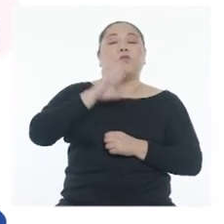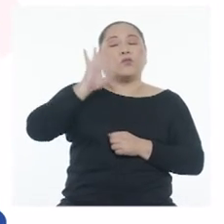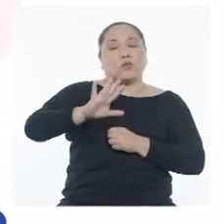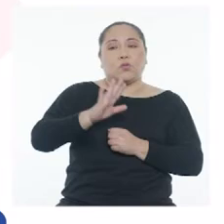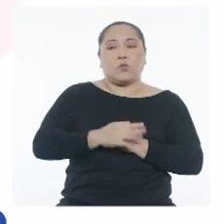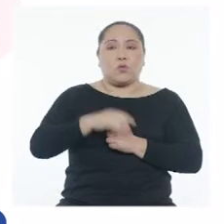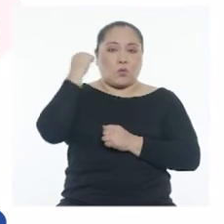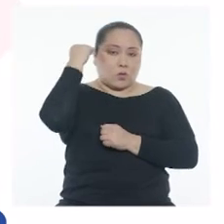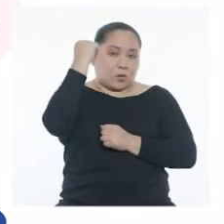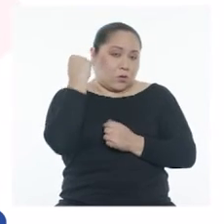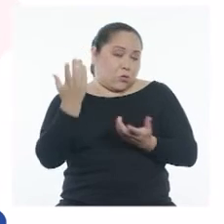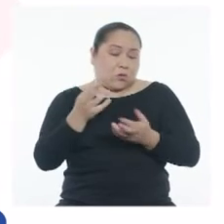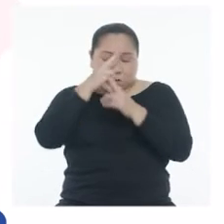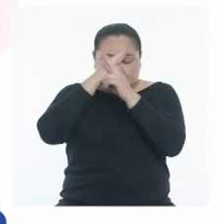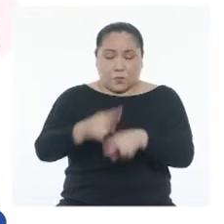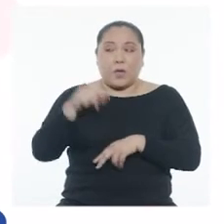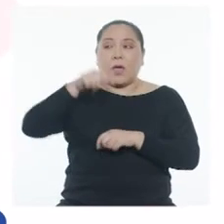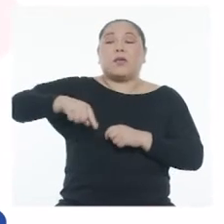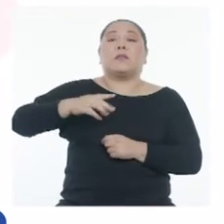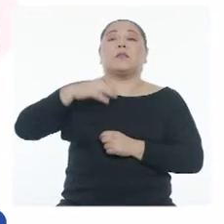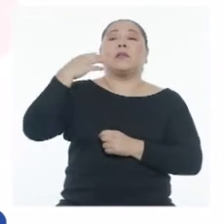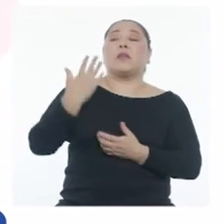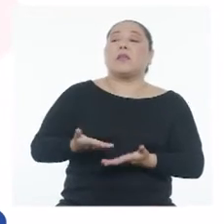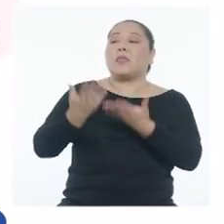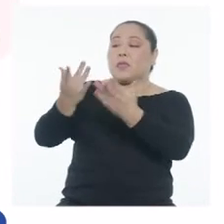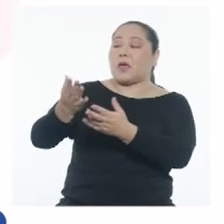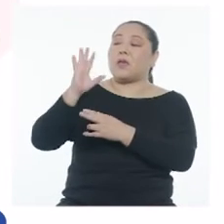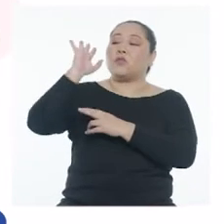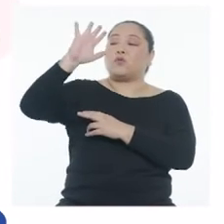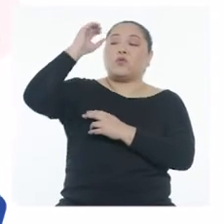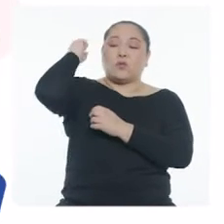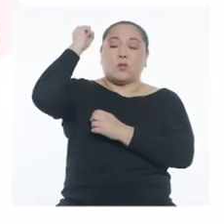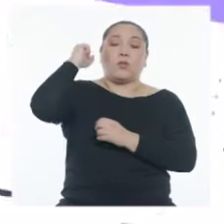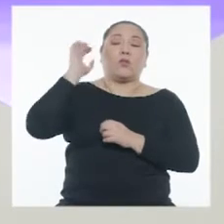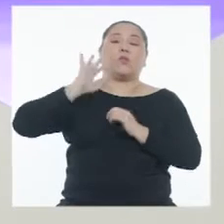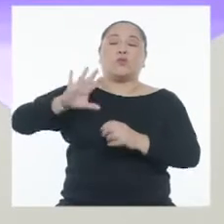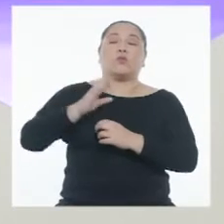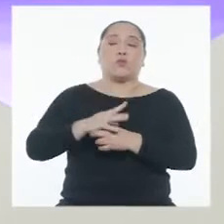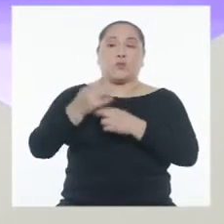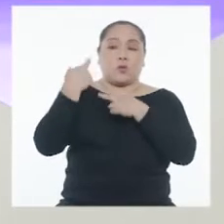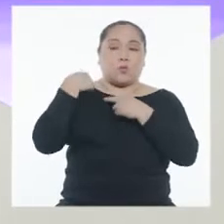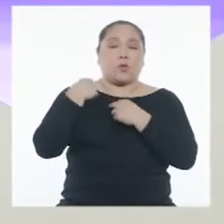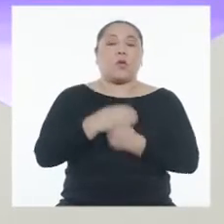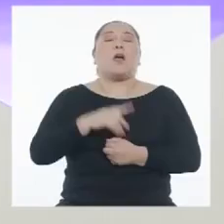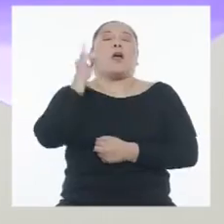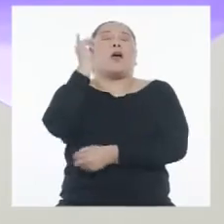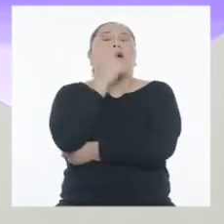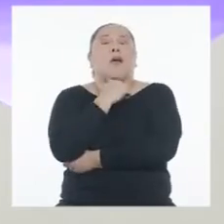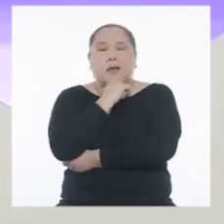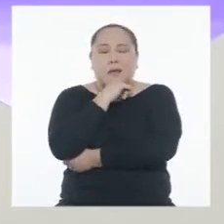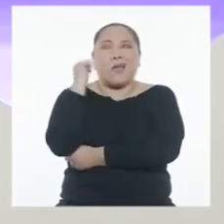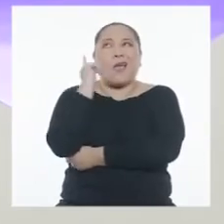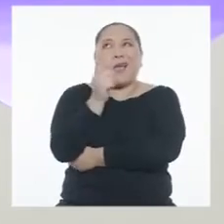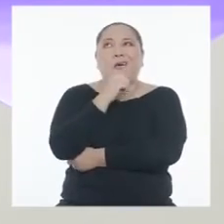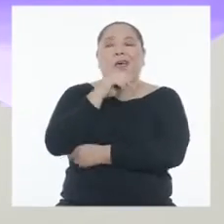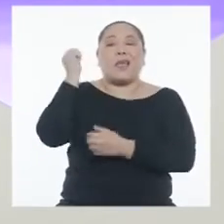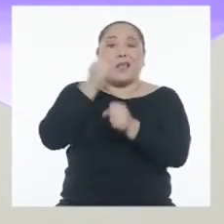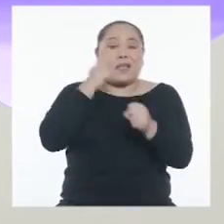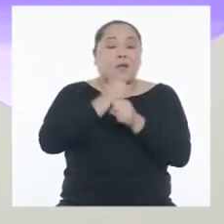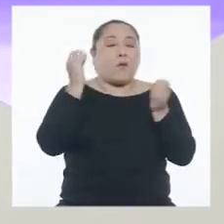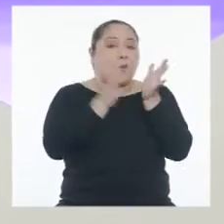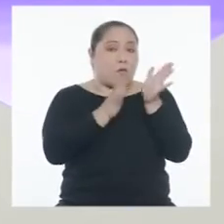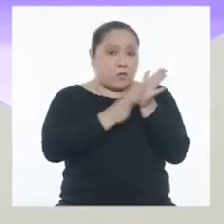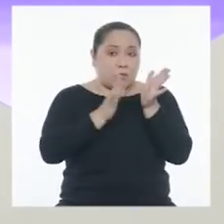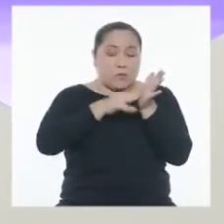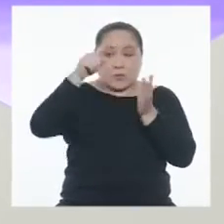sujetos de derechos, es decir, como titulares de derechos y obligaciones. Por eso, el trabajo de la